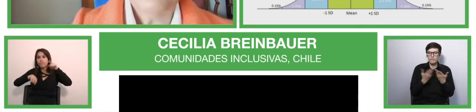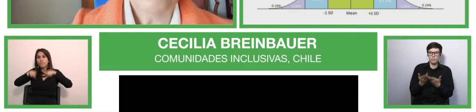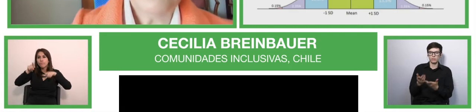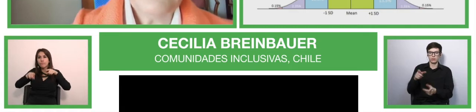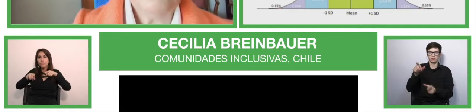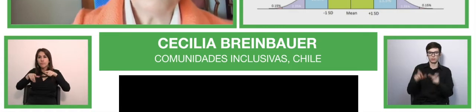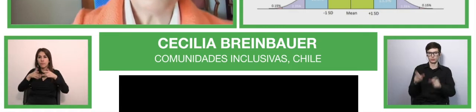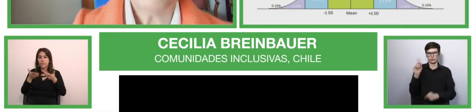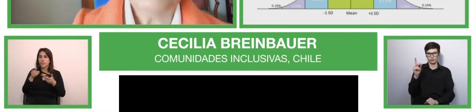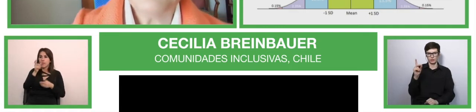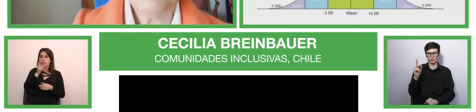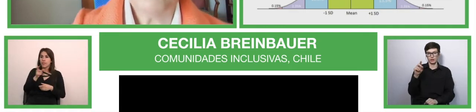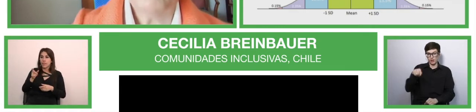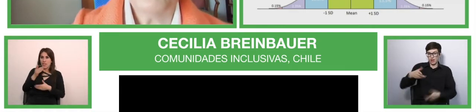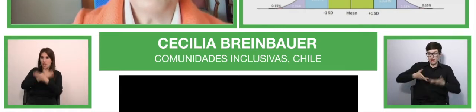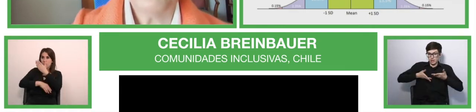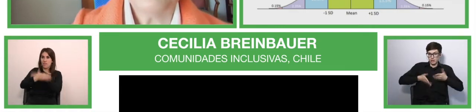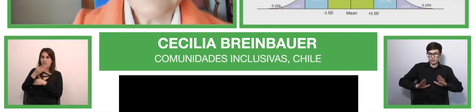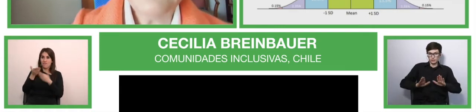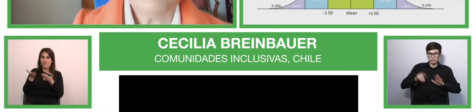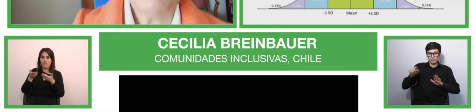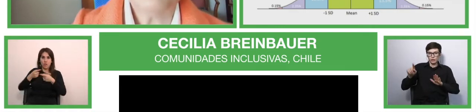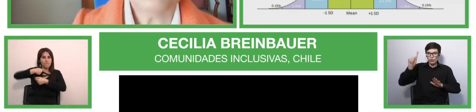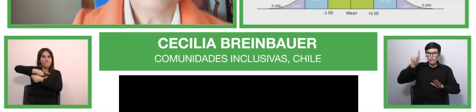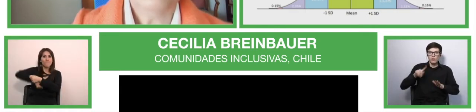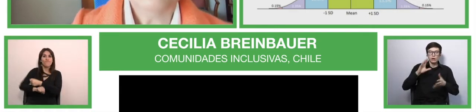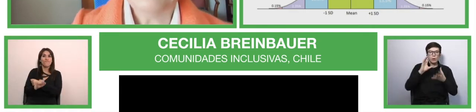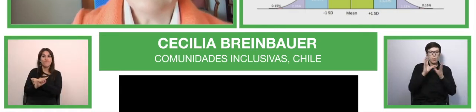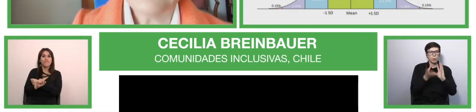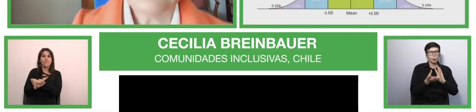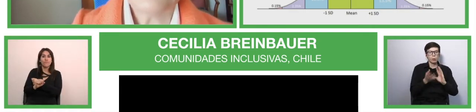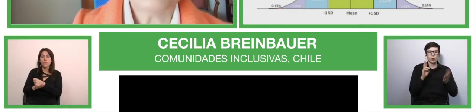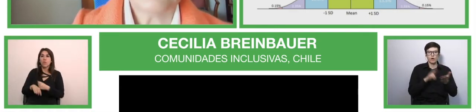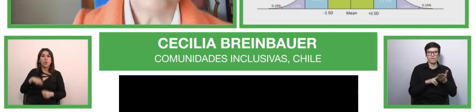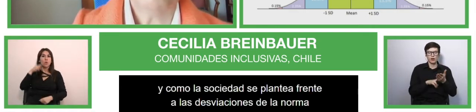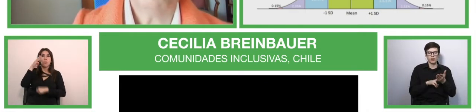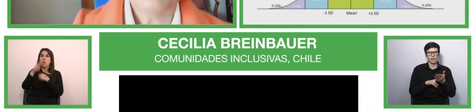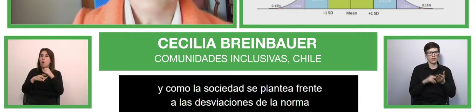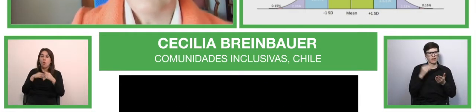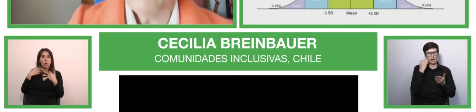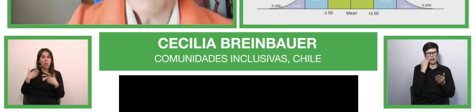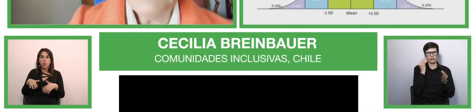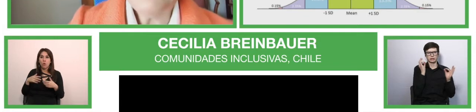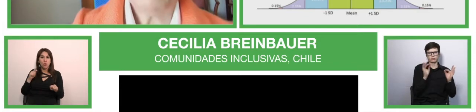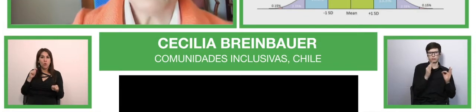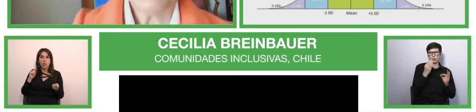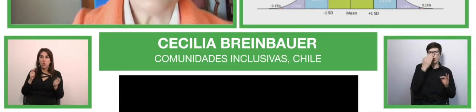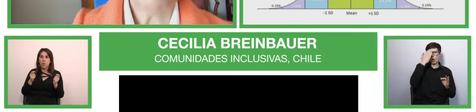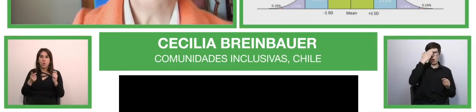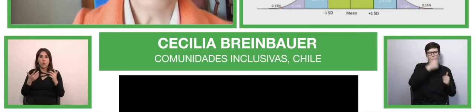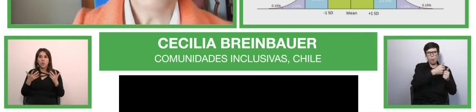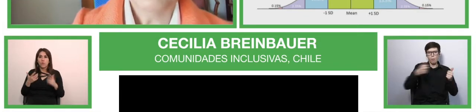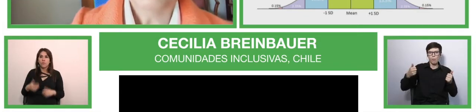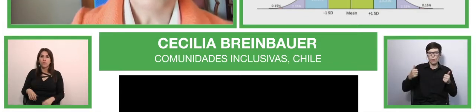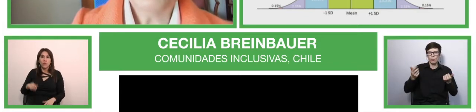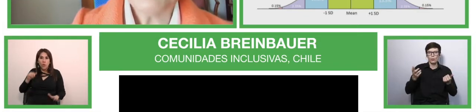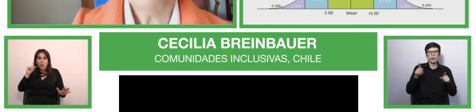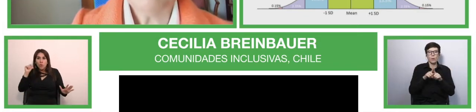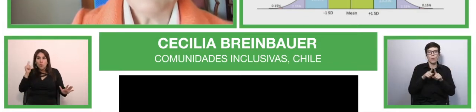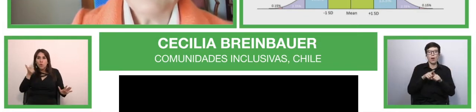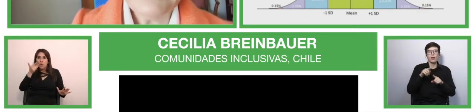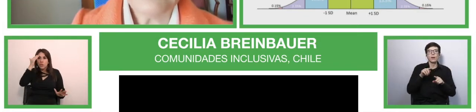los niños llegan a un mundo altamente estandarizado los pediatras por ejemplo